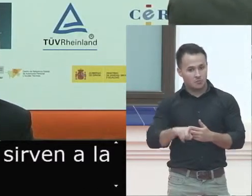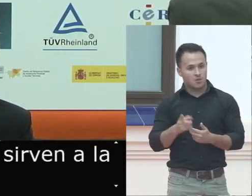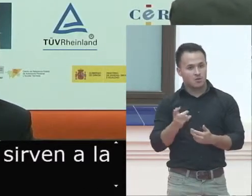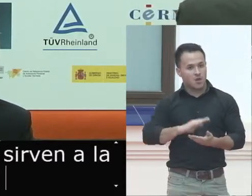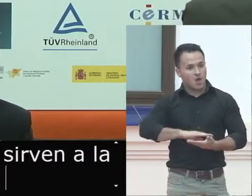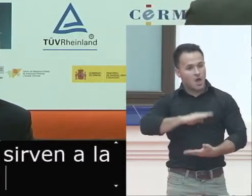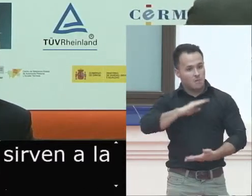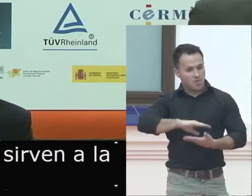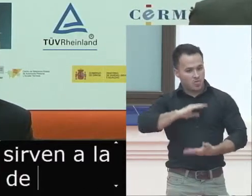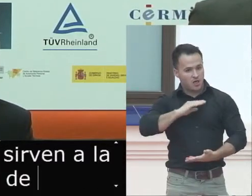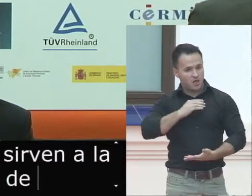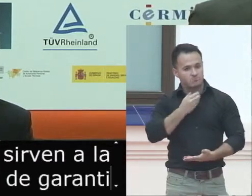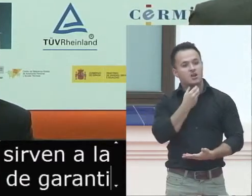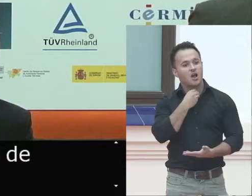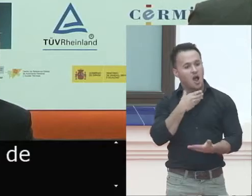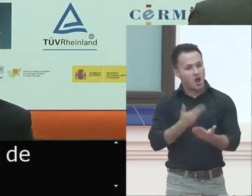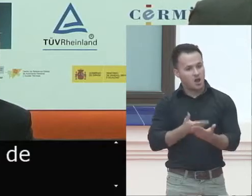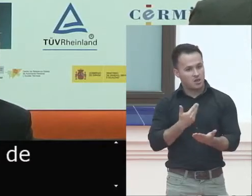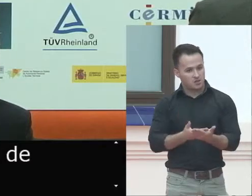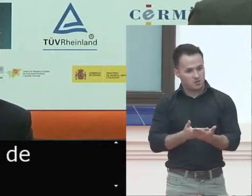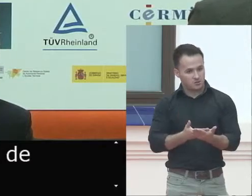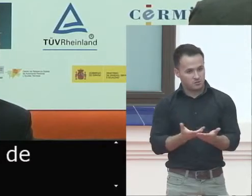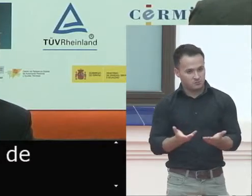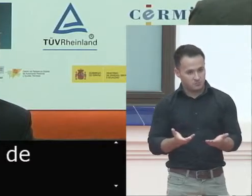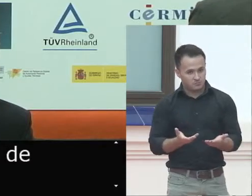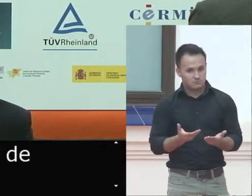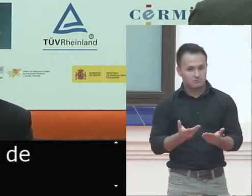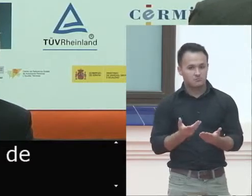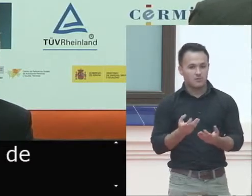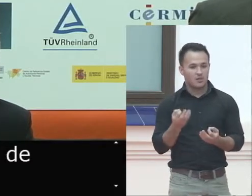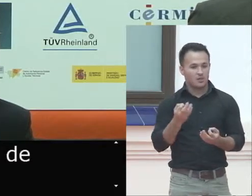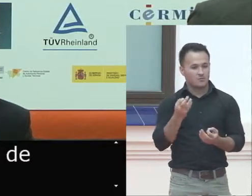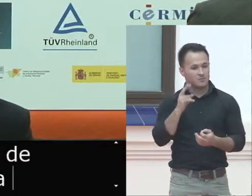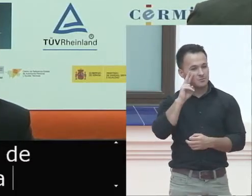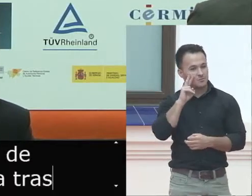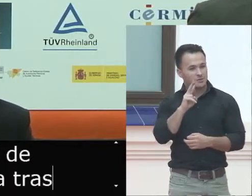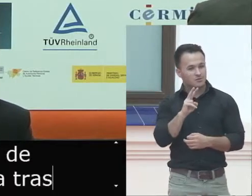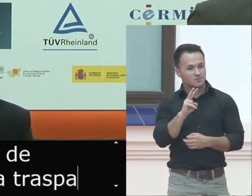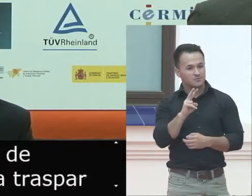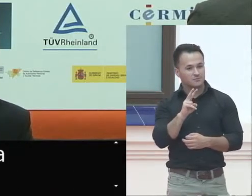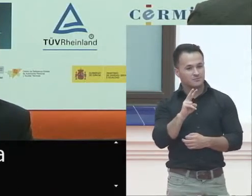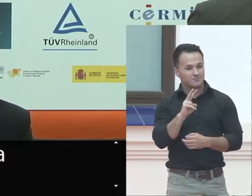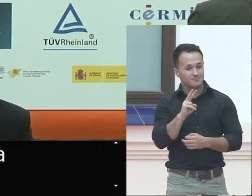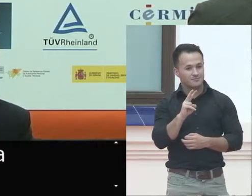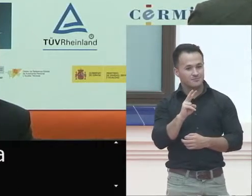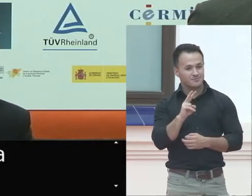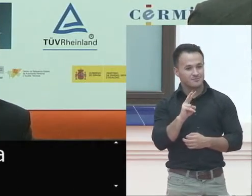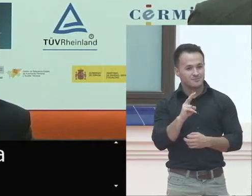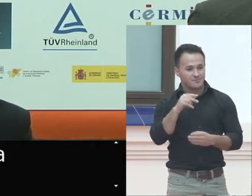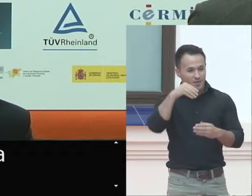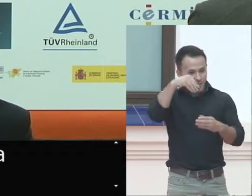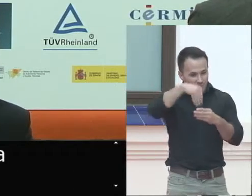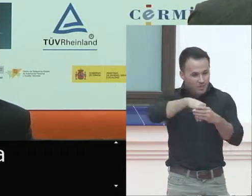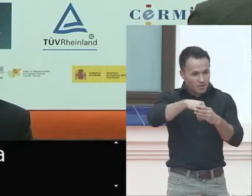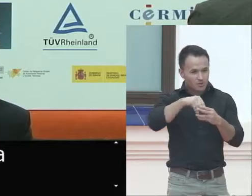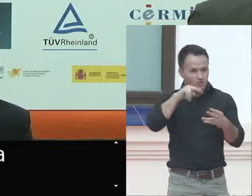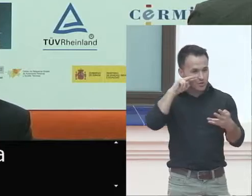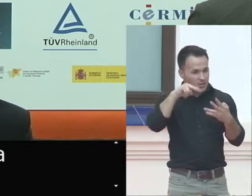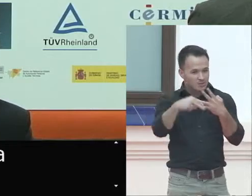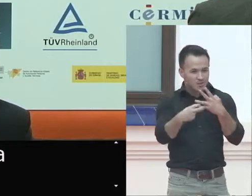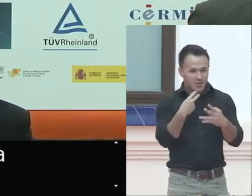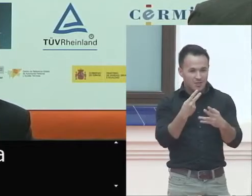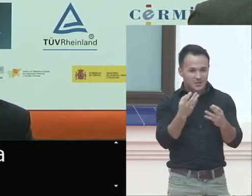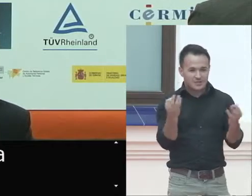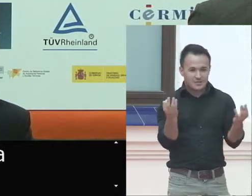de garantizar. Hay que mirar dentro de la transparencia y ver qué está pasando. Porque